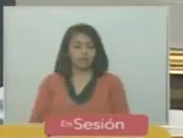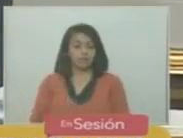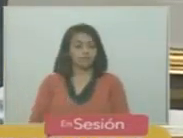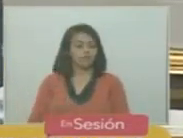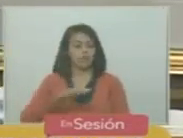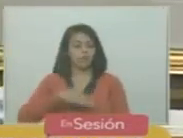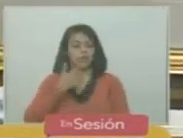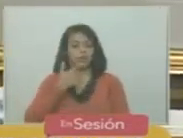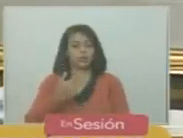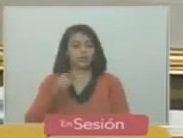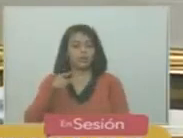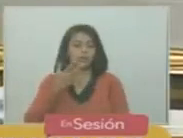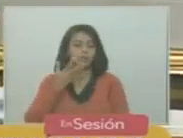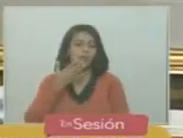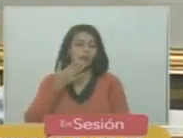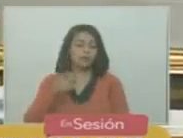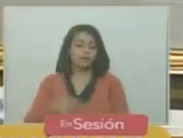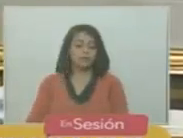inadecuado decir